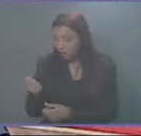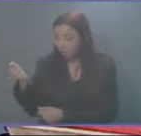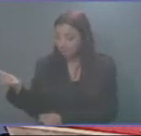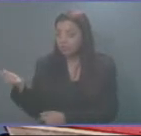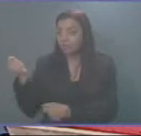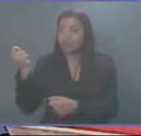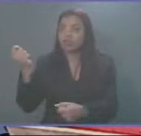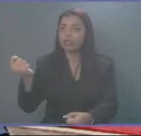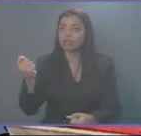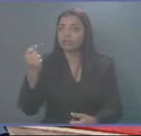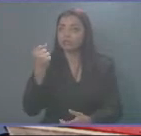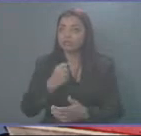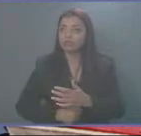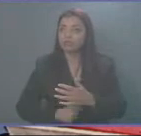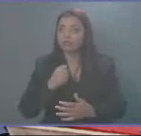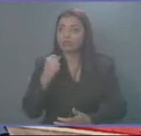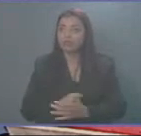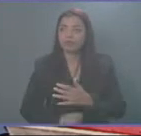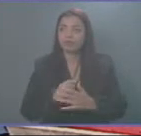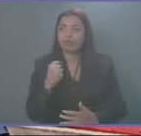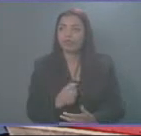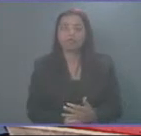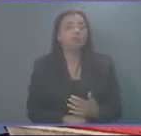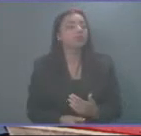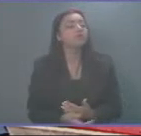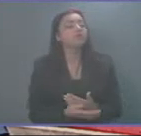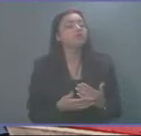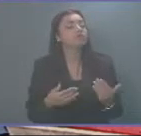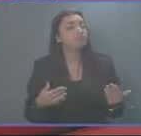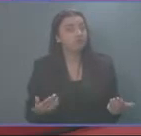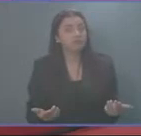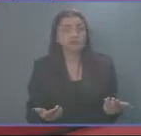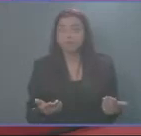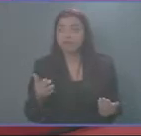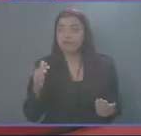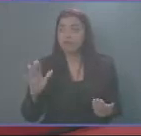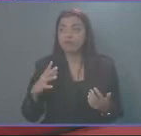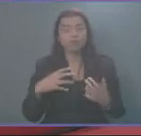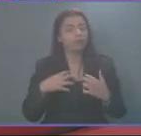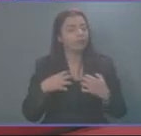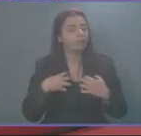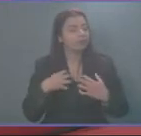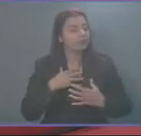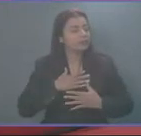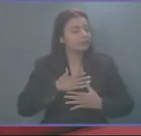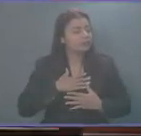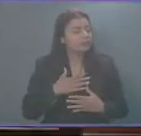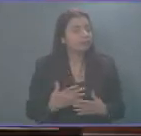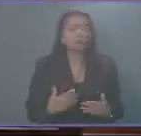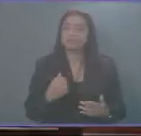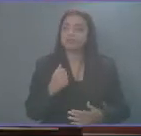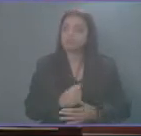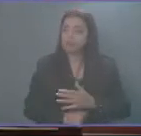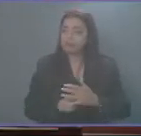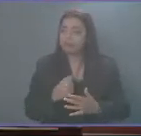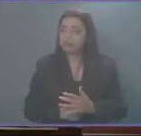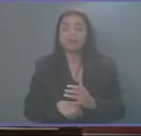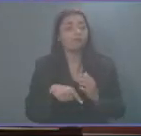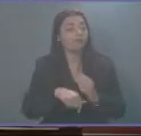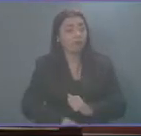a base de un esfuerzo al que ha dedicado toda su vida. Esta